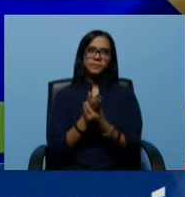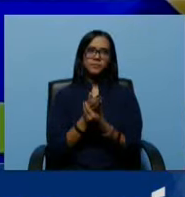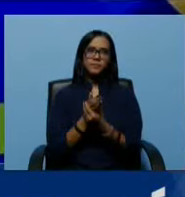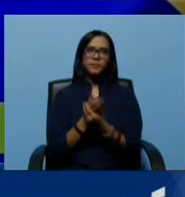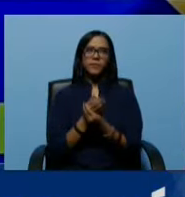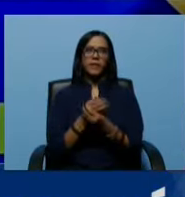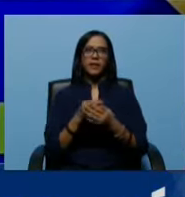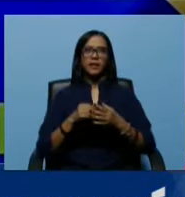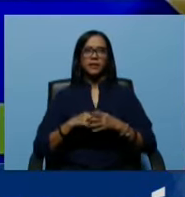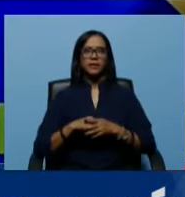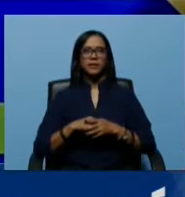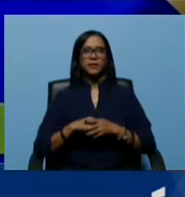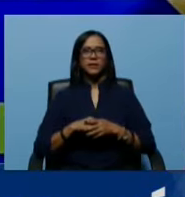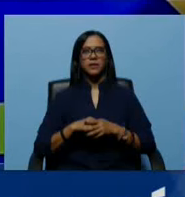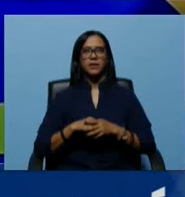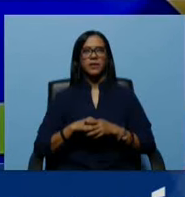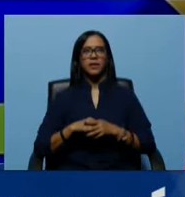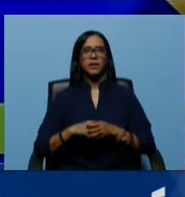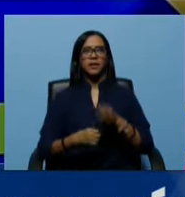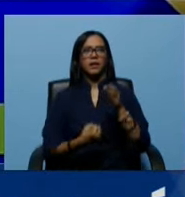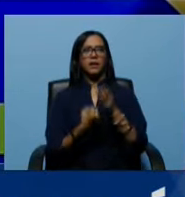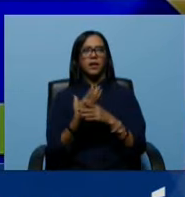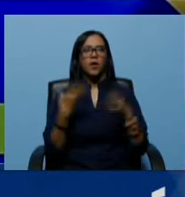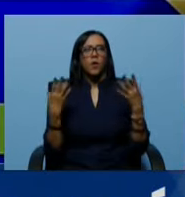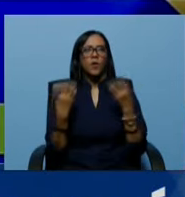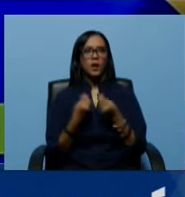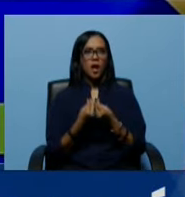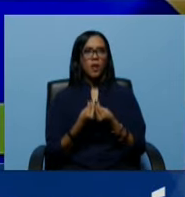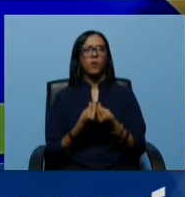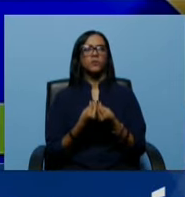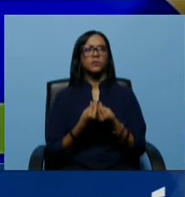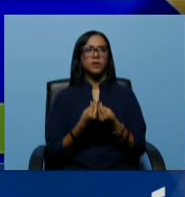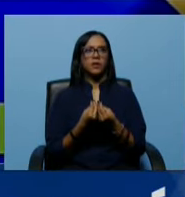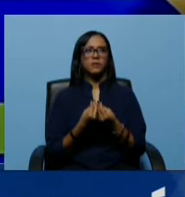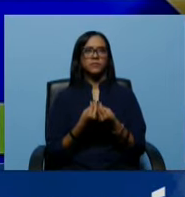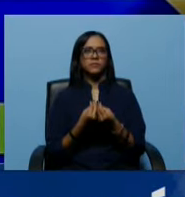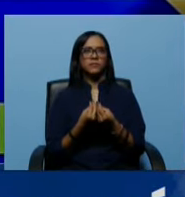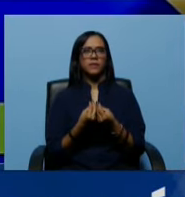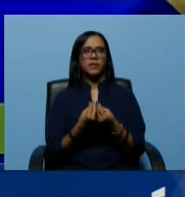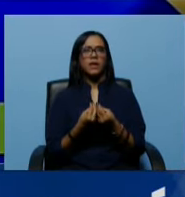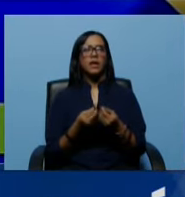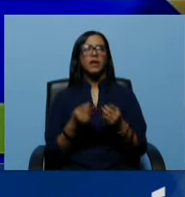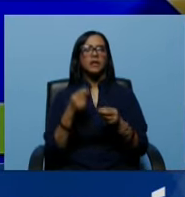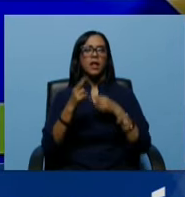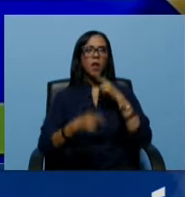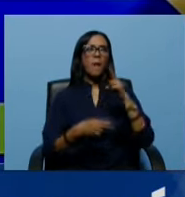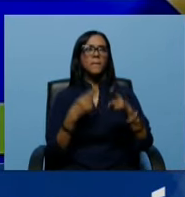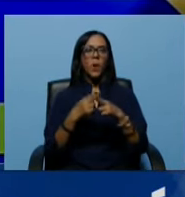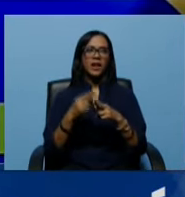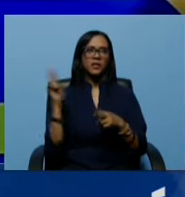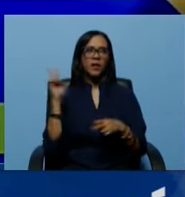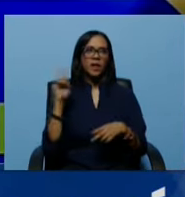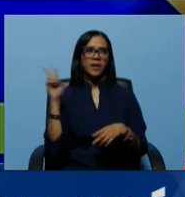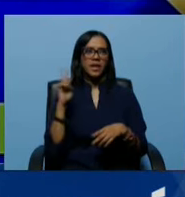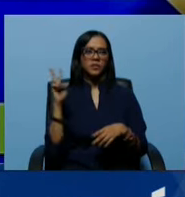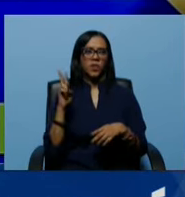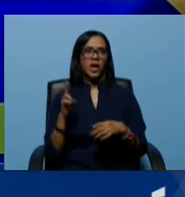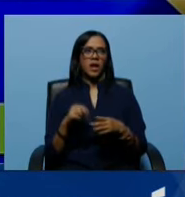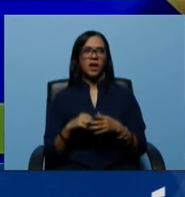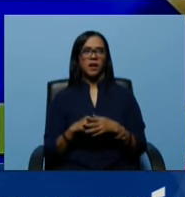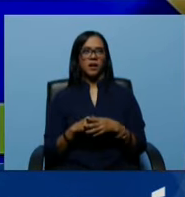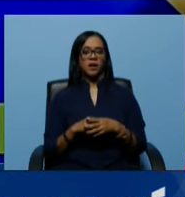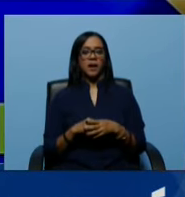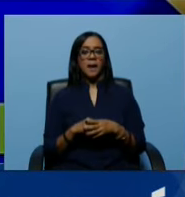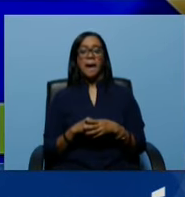mediante la cual creo una junta interventora de los puertos de Venezuela